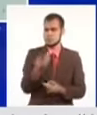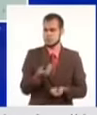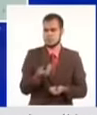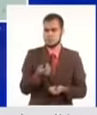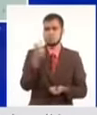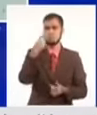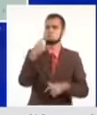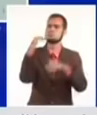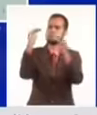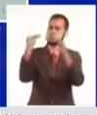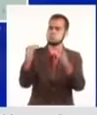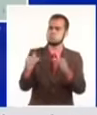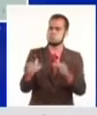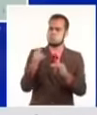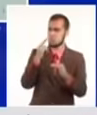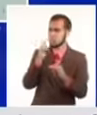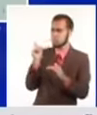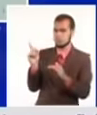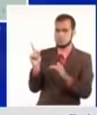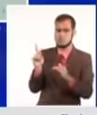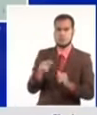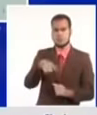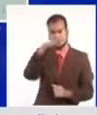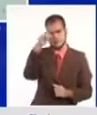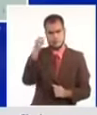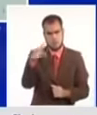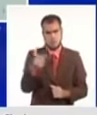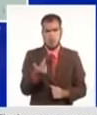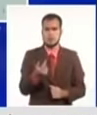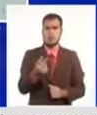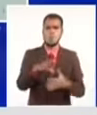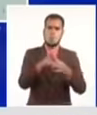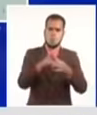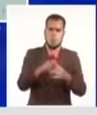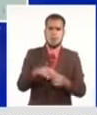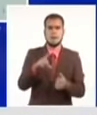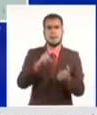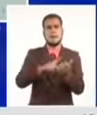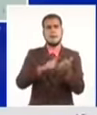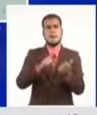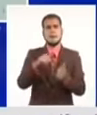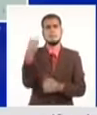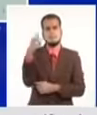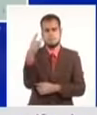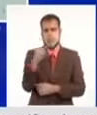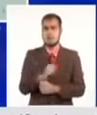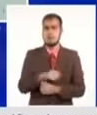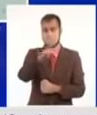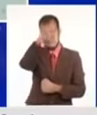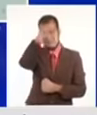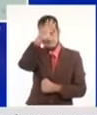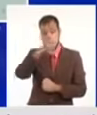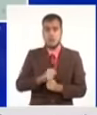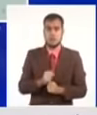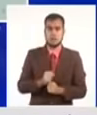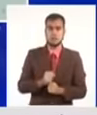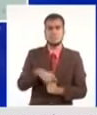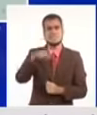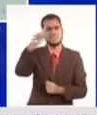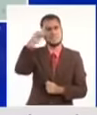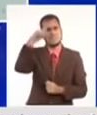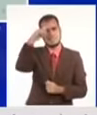ahí se diagnostican casos de San Juan y Martínez, de Guane, de La Palma, de Minas de Matambre, de San Luis y de Los